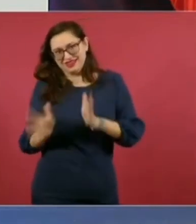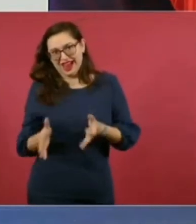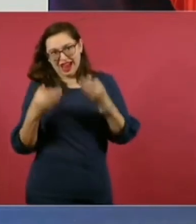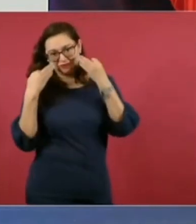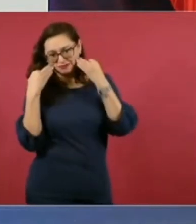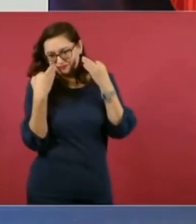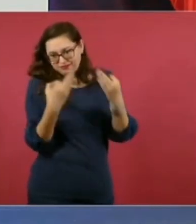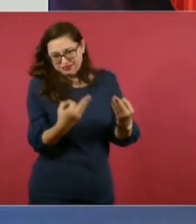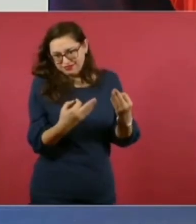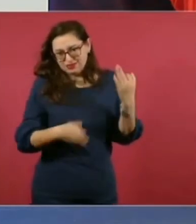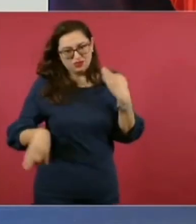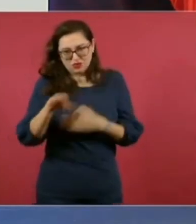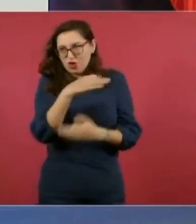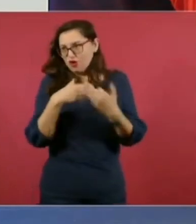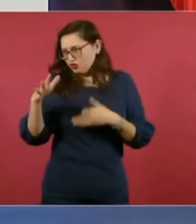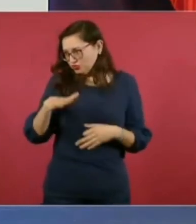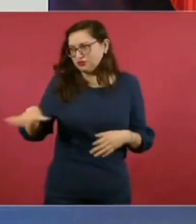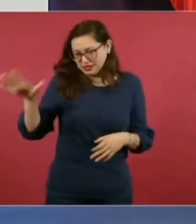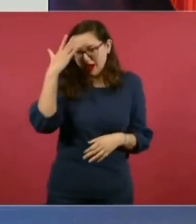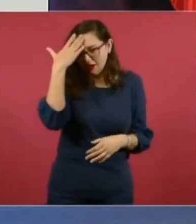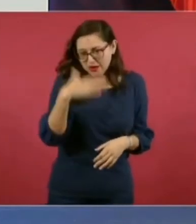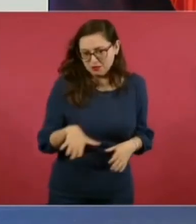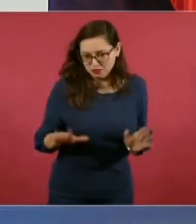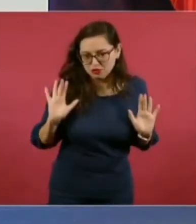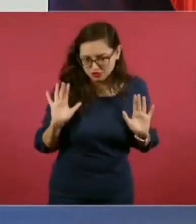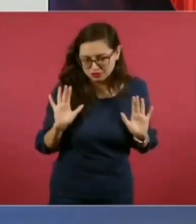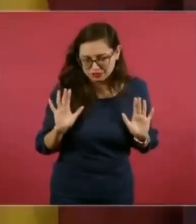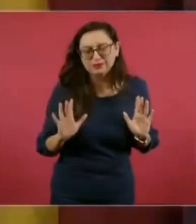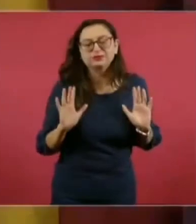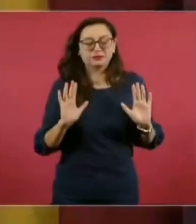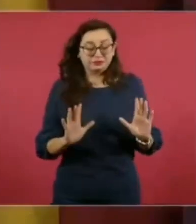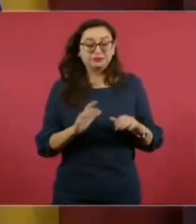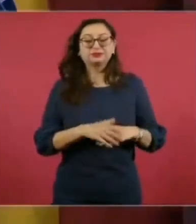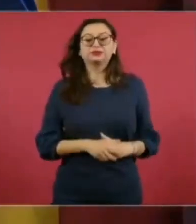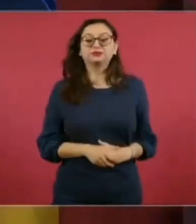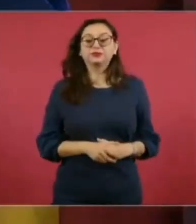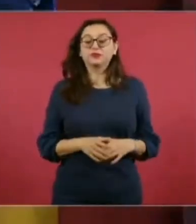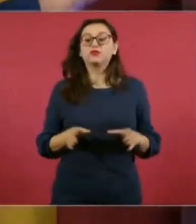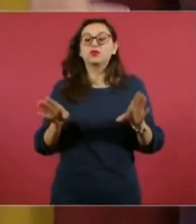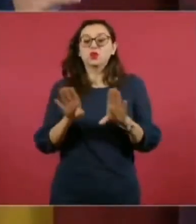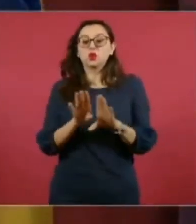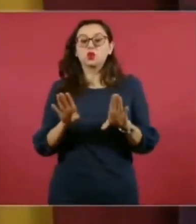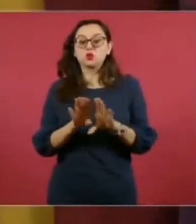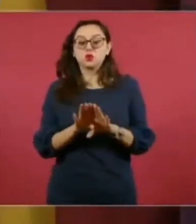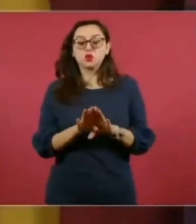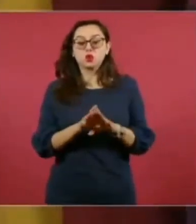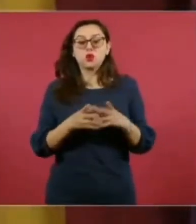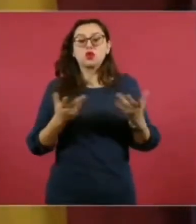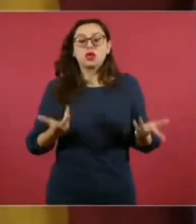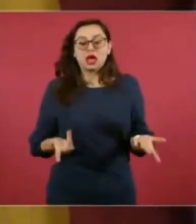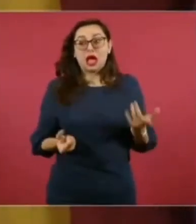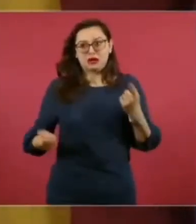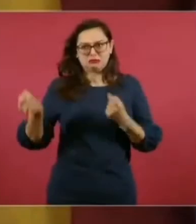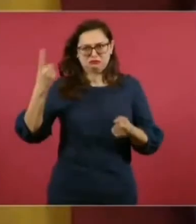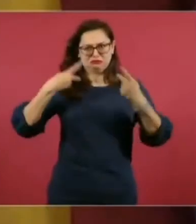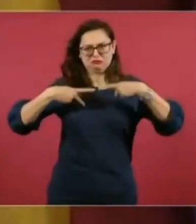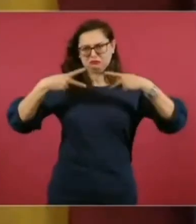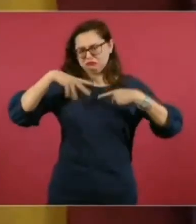está internalizado, es de dominio público. Para demostrar esto último, porque todavía hay